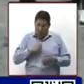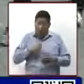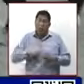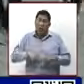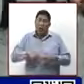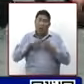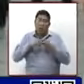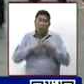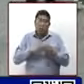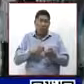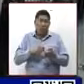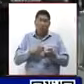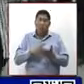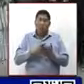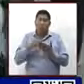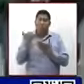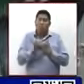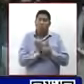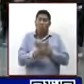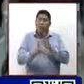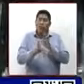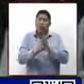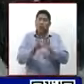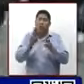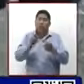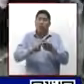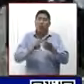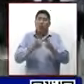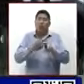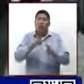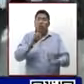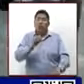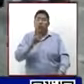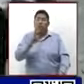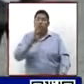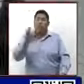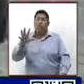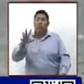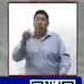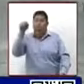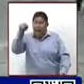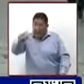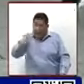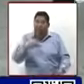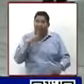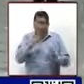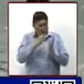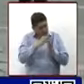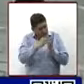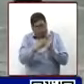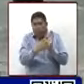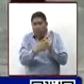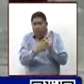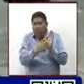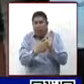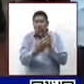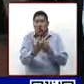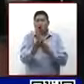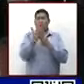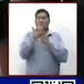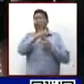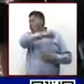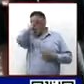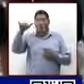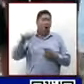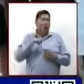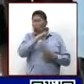proyecto de ley 035, en el que en uno de sus acápites se establece que los trabajadores se jubilen a los 65 años a menos